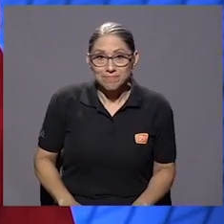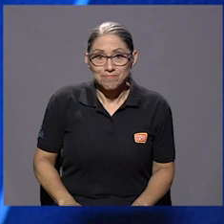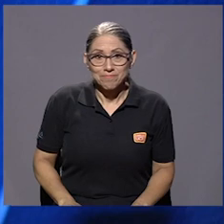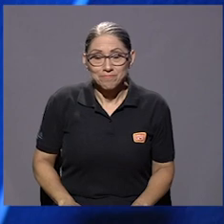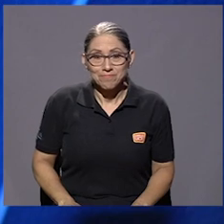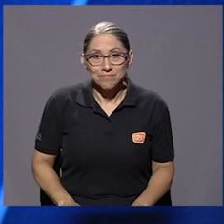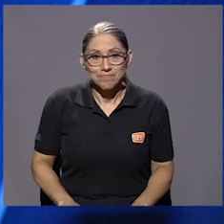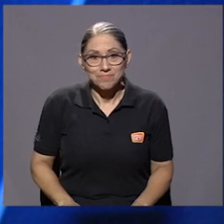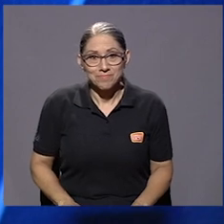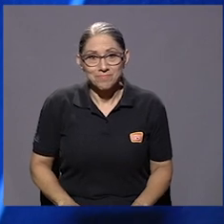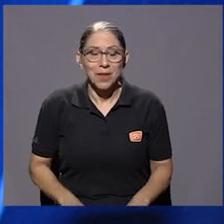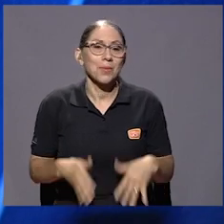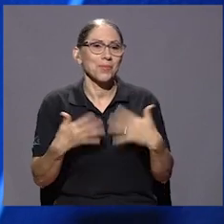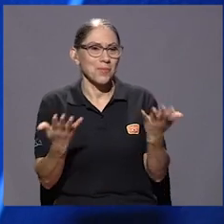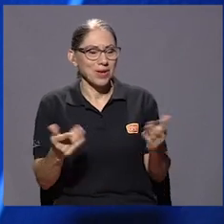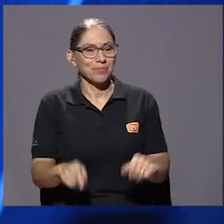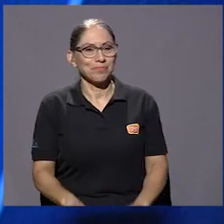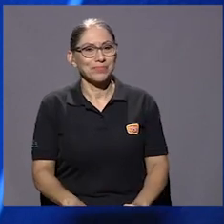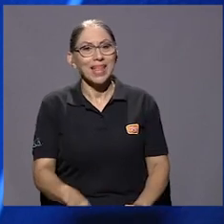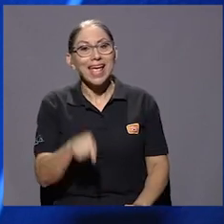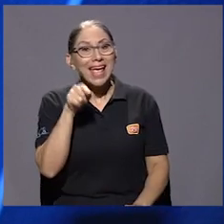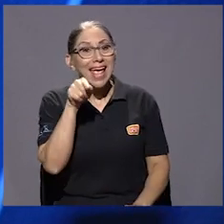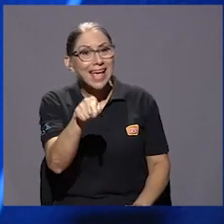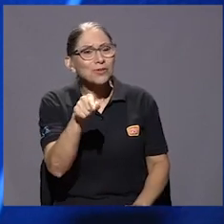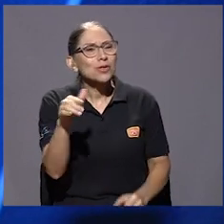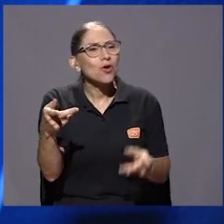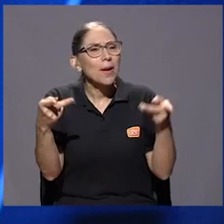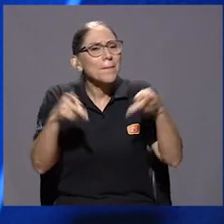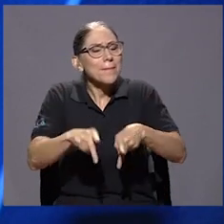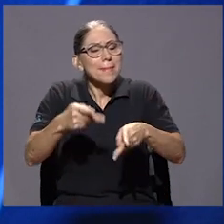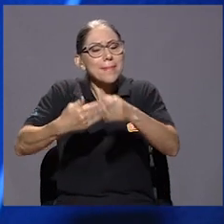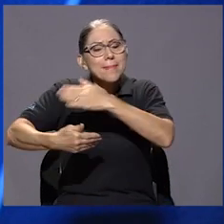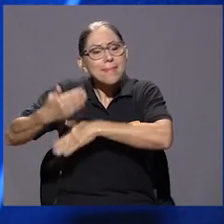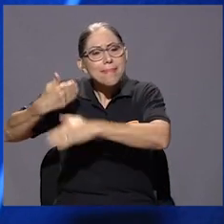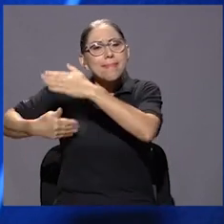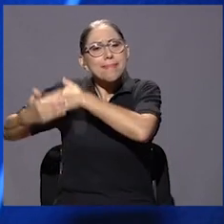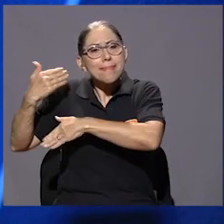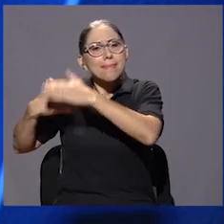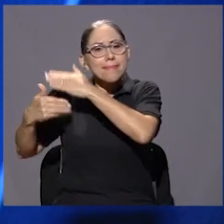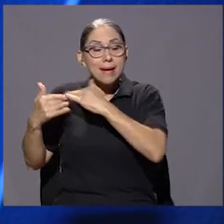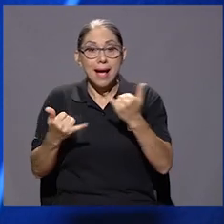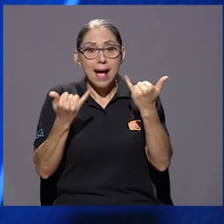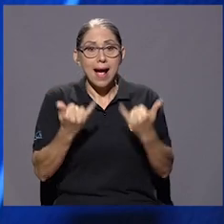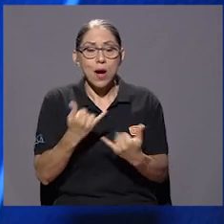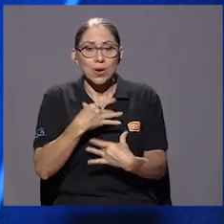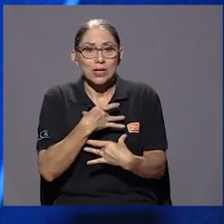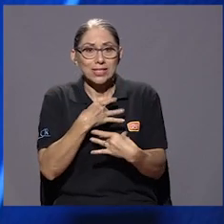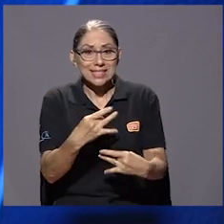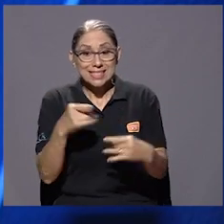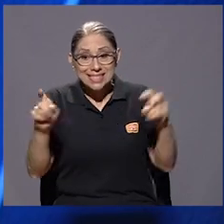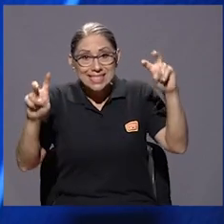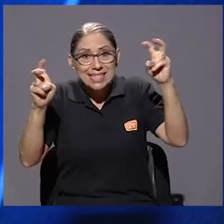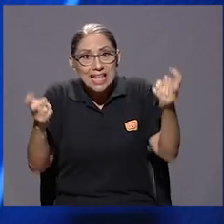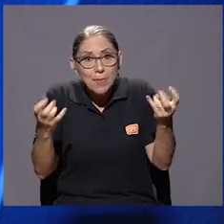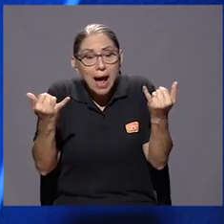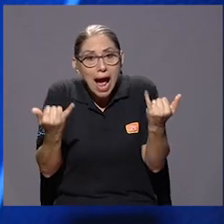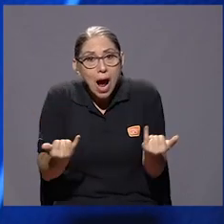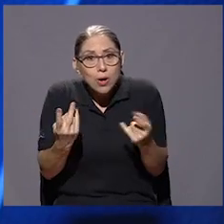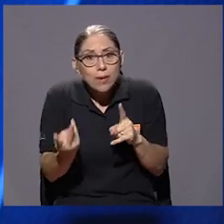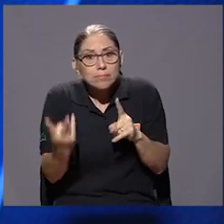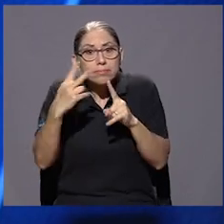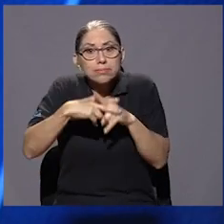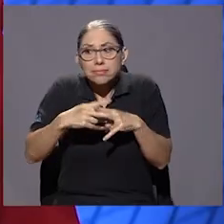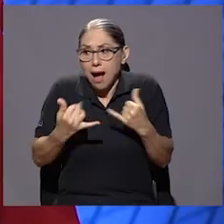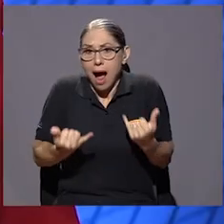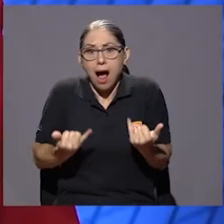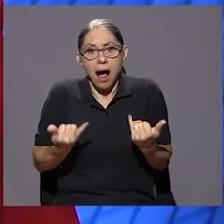Bueno, ese es como el antecedente, y ahora lo que nos interesa mucho es traer el tema a la actualidad y